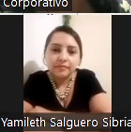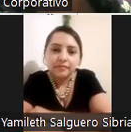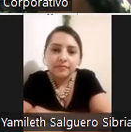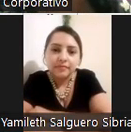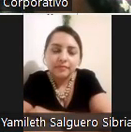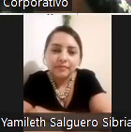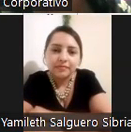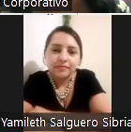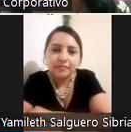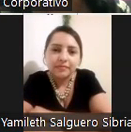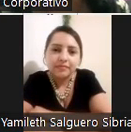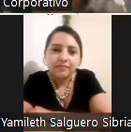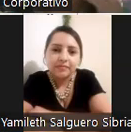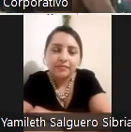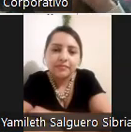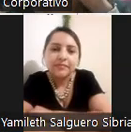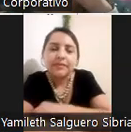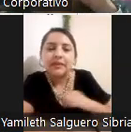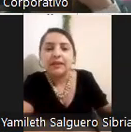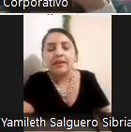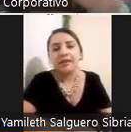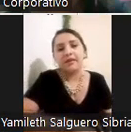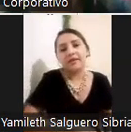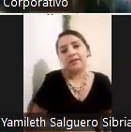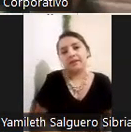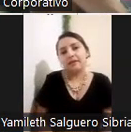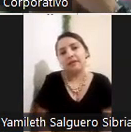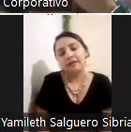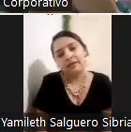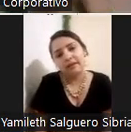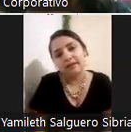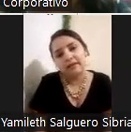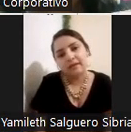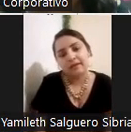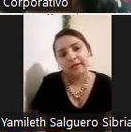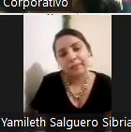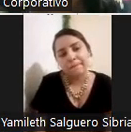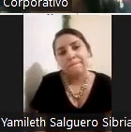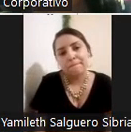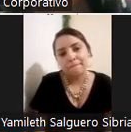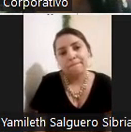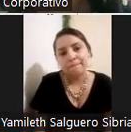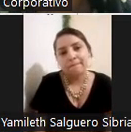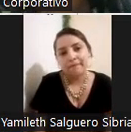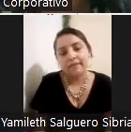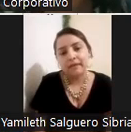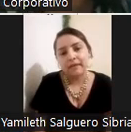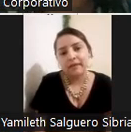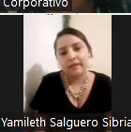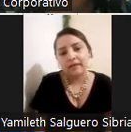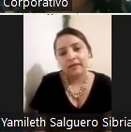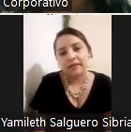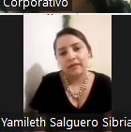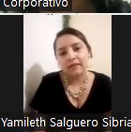creciendo o sea no han potenciado o sea lo dejaron ahí cuando Ya abrieron ahí fueron dejando fueron dejando y cuando menos